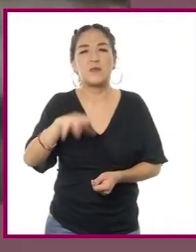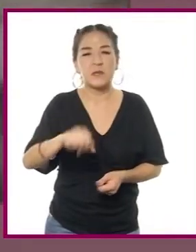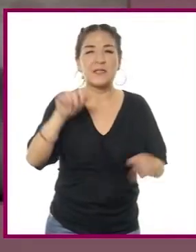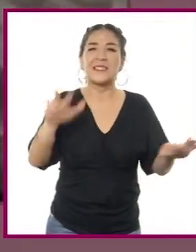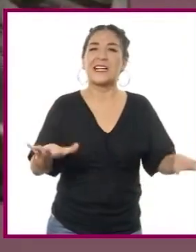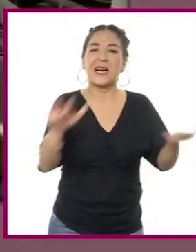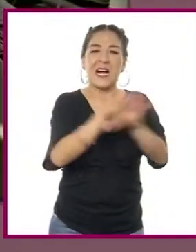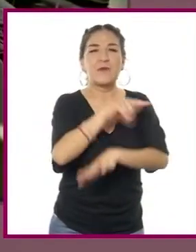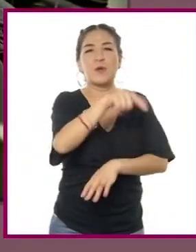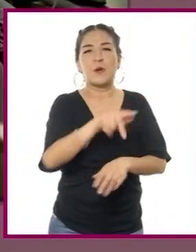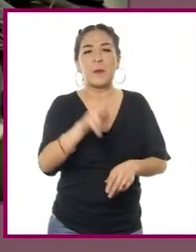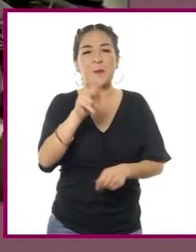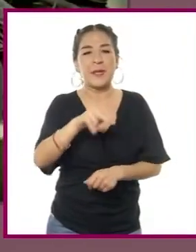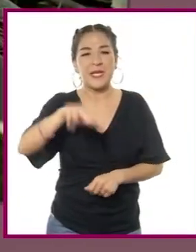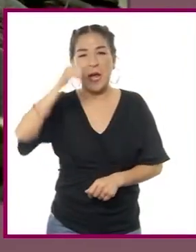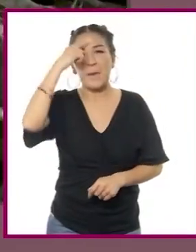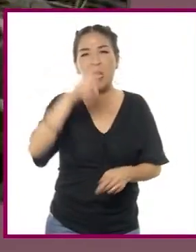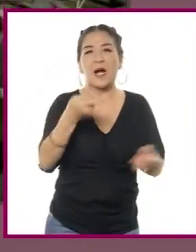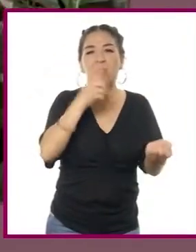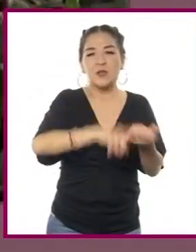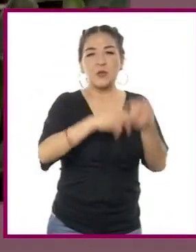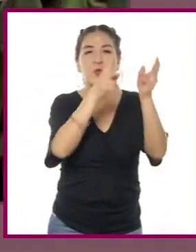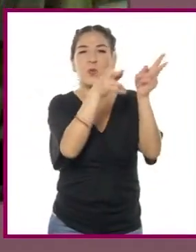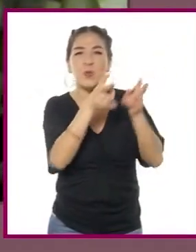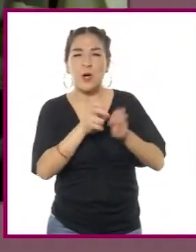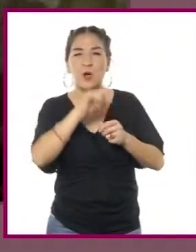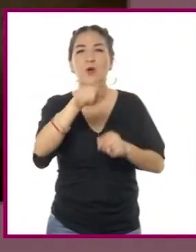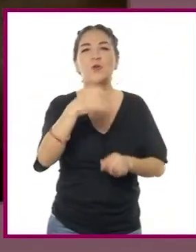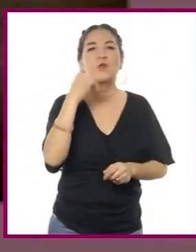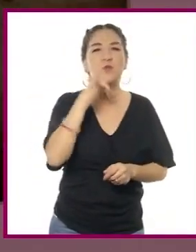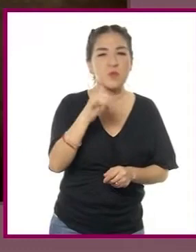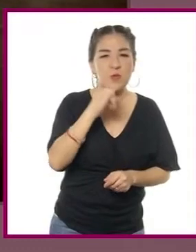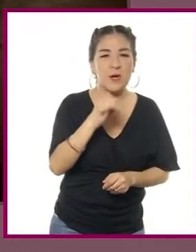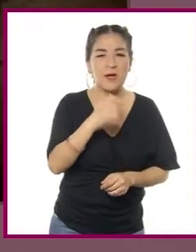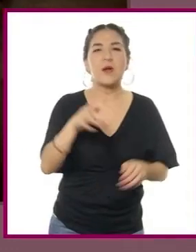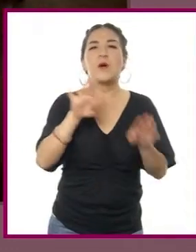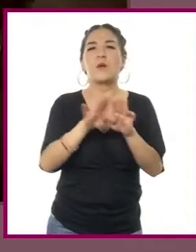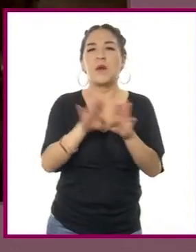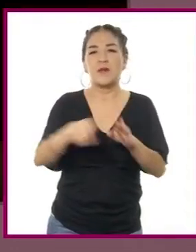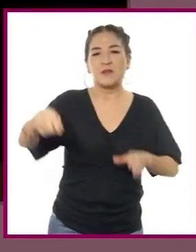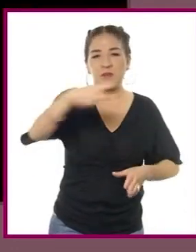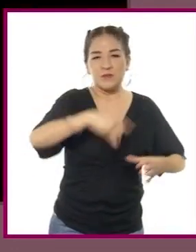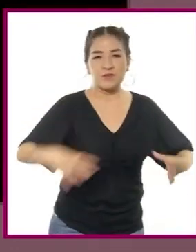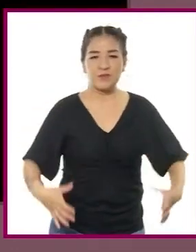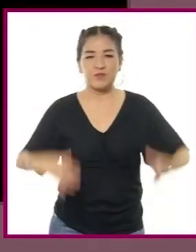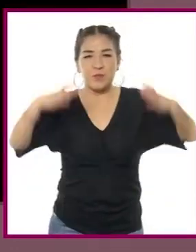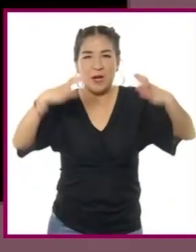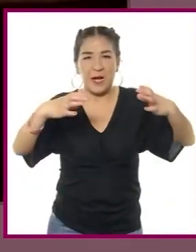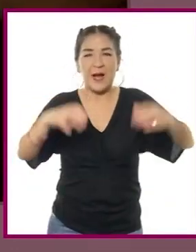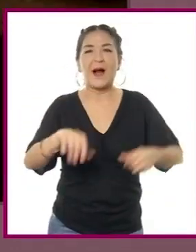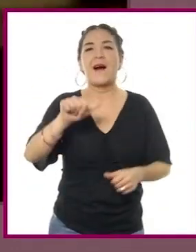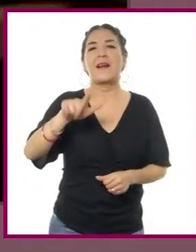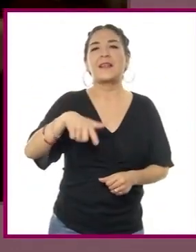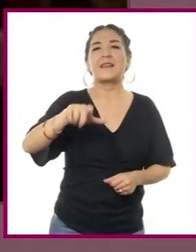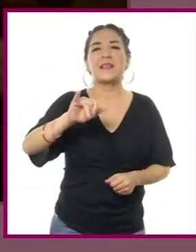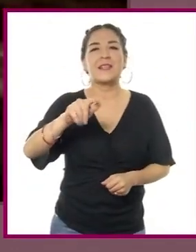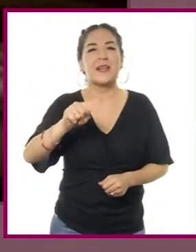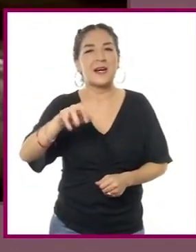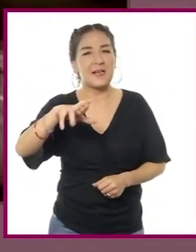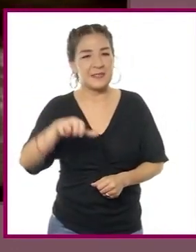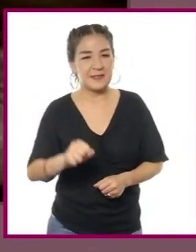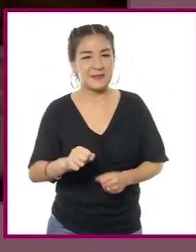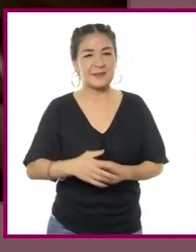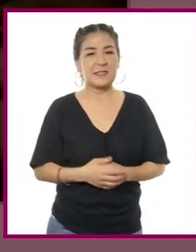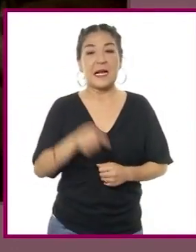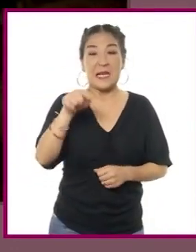de agave para extraer sus jugos y convertirlos a través de destiladores, alambiques o alquitaras.